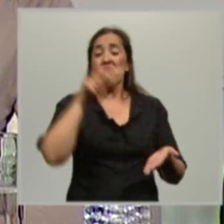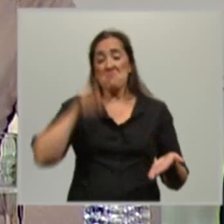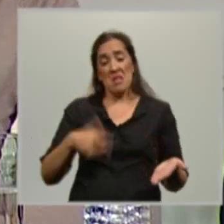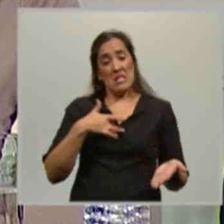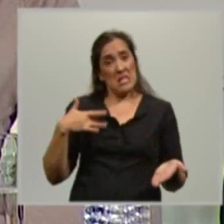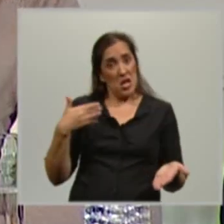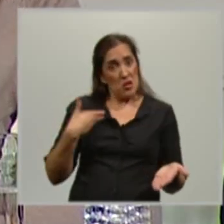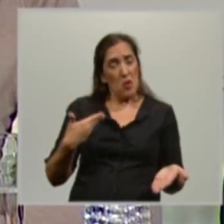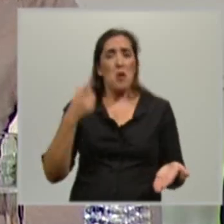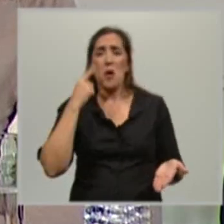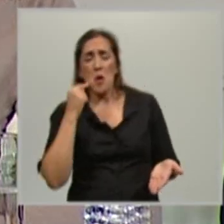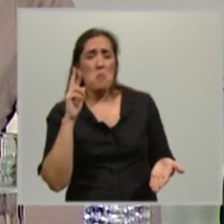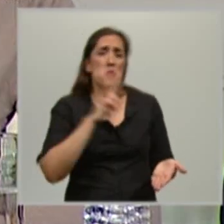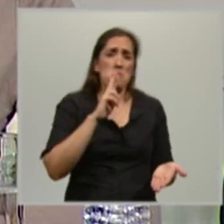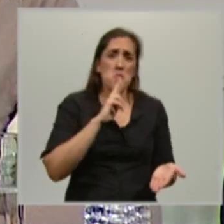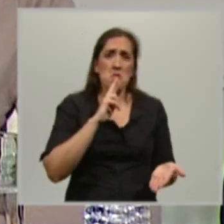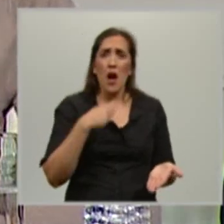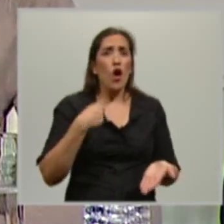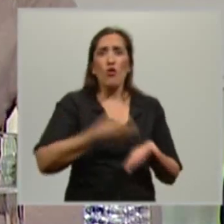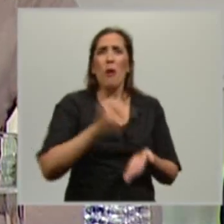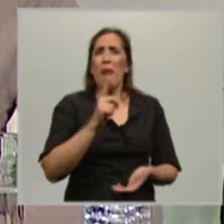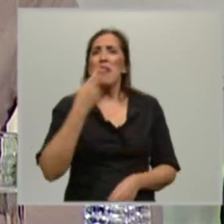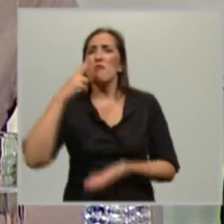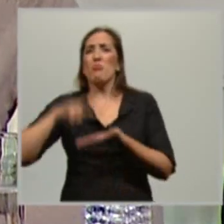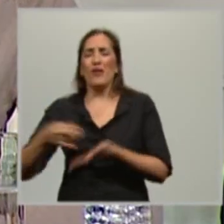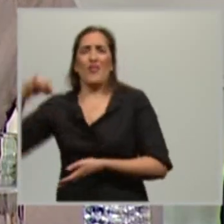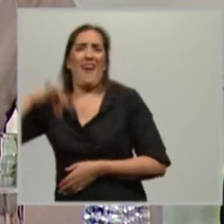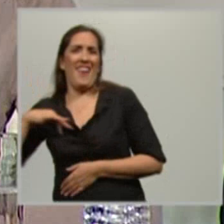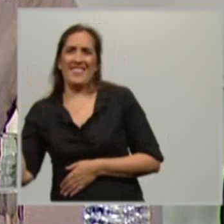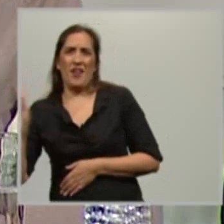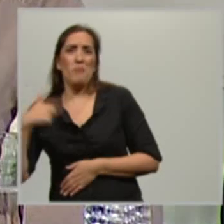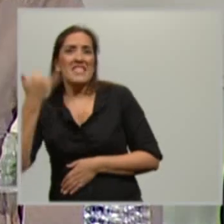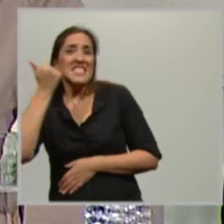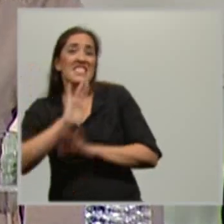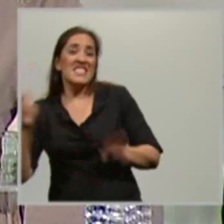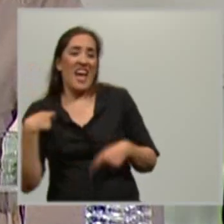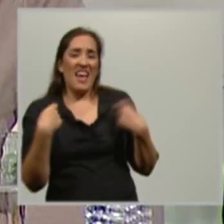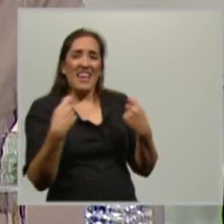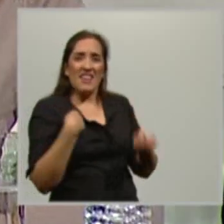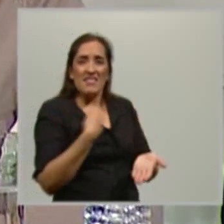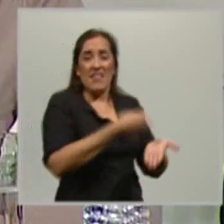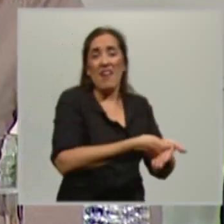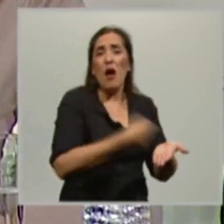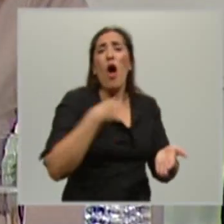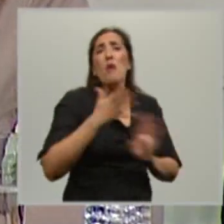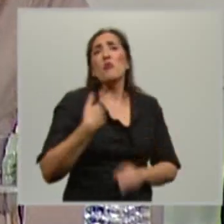ese usuario, ese consumidor no paga ganancias porque, claro, no paga ganancias porque a lo mejor es un trabajador informal o porque